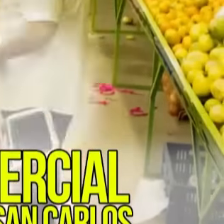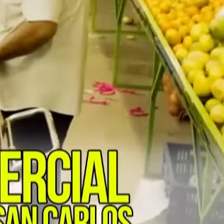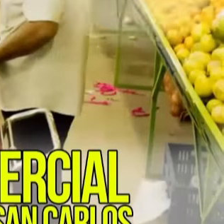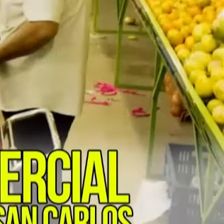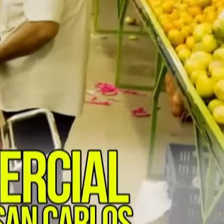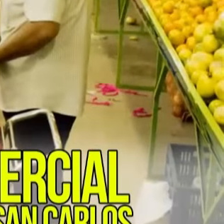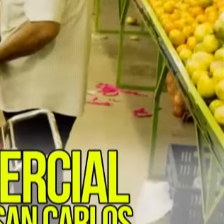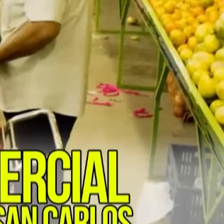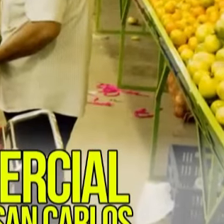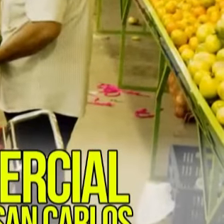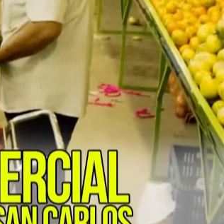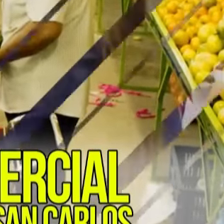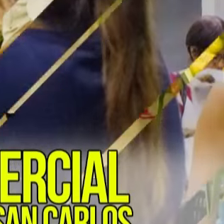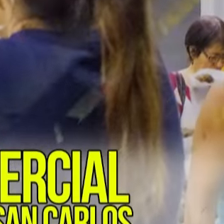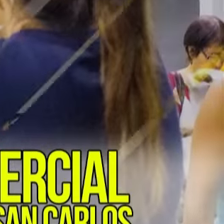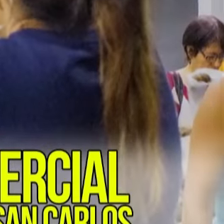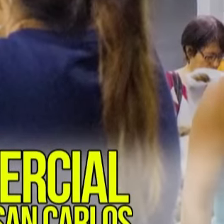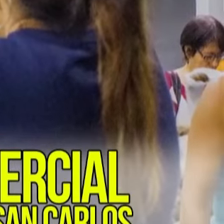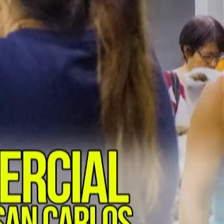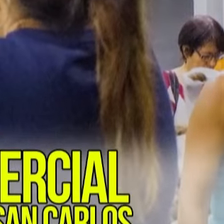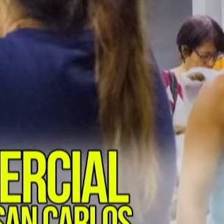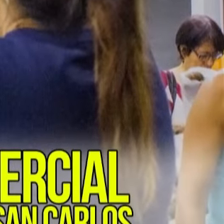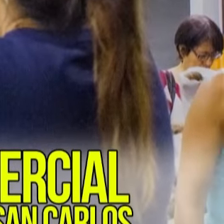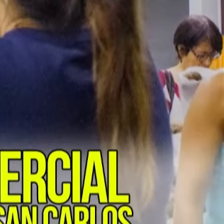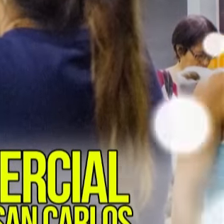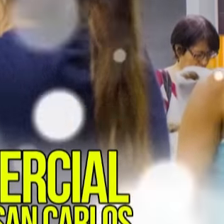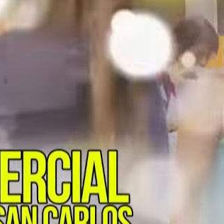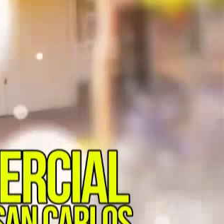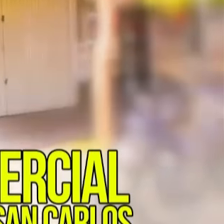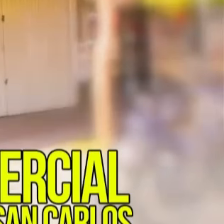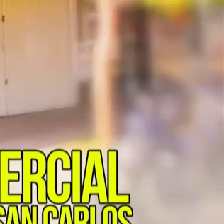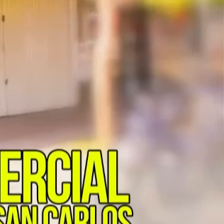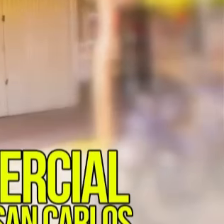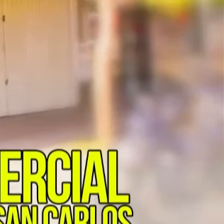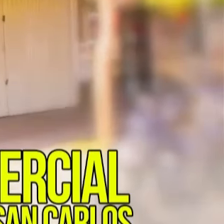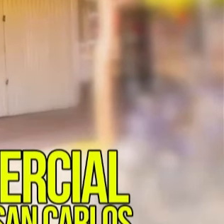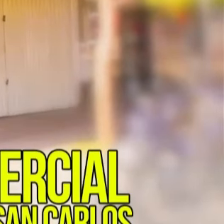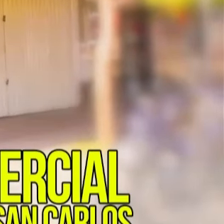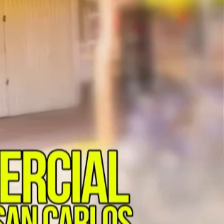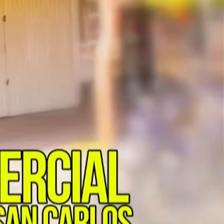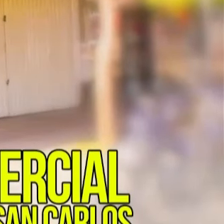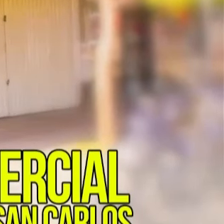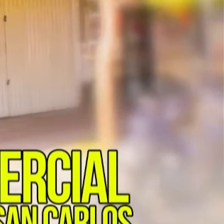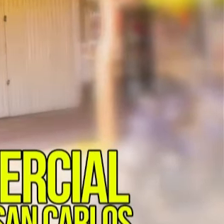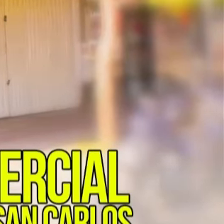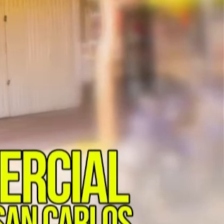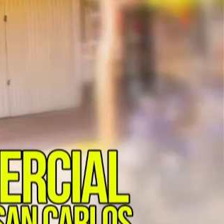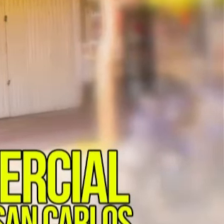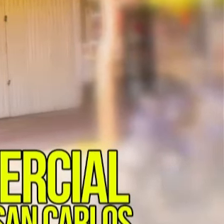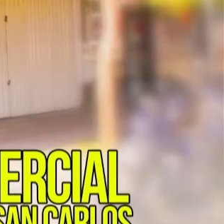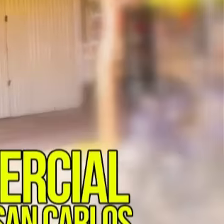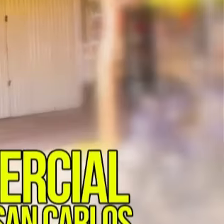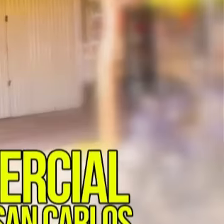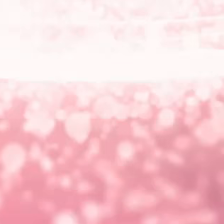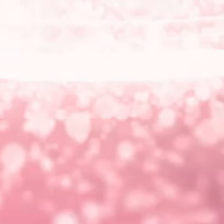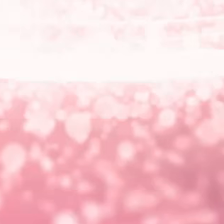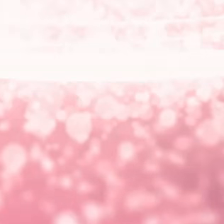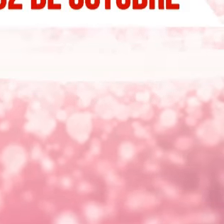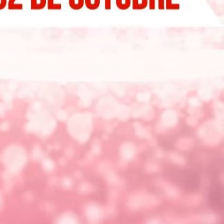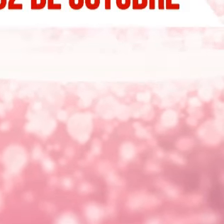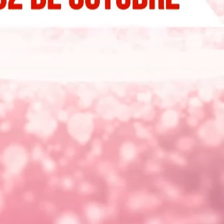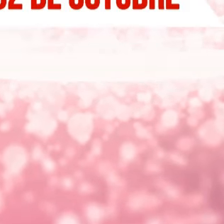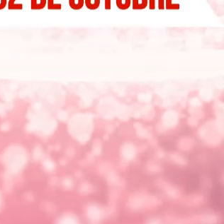y legumbres, adquiéralas de calidad y a bajo costo en la nueva Plaza Campesina de Barranca, con lo mejor del campo para su mesa.